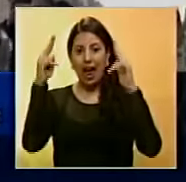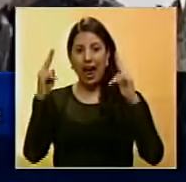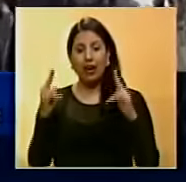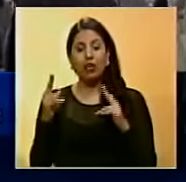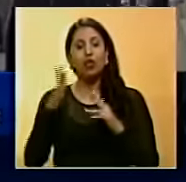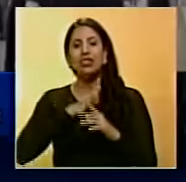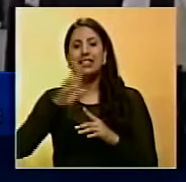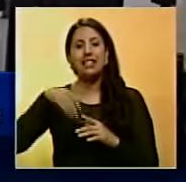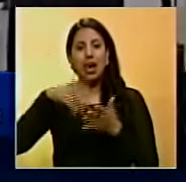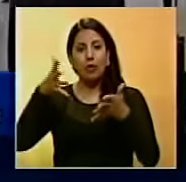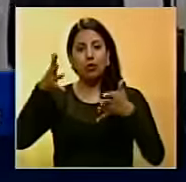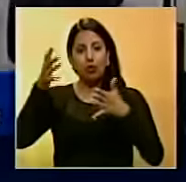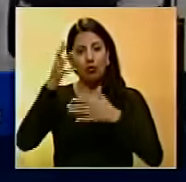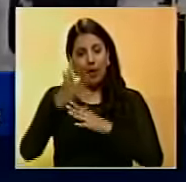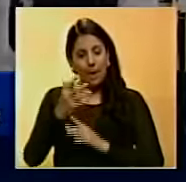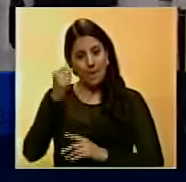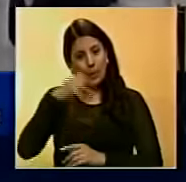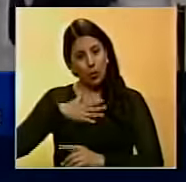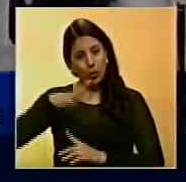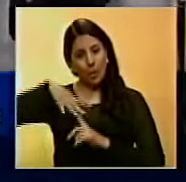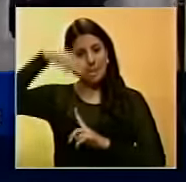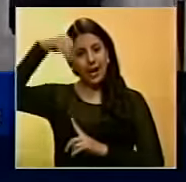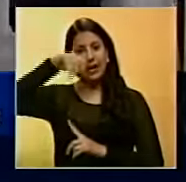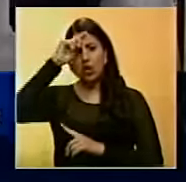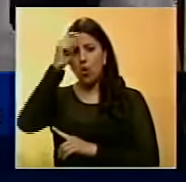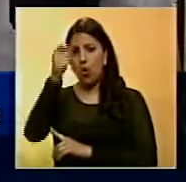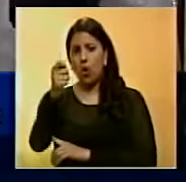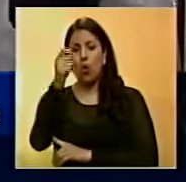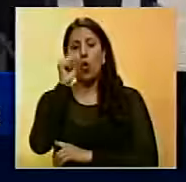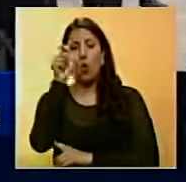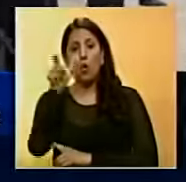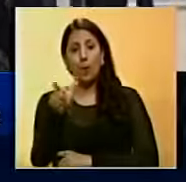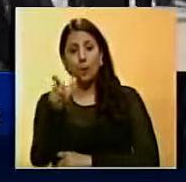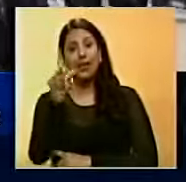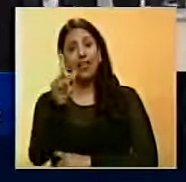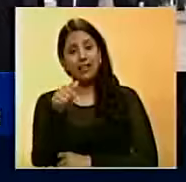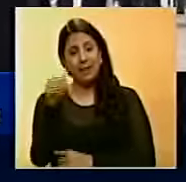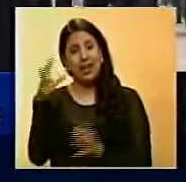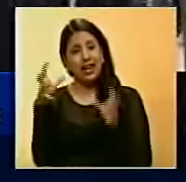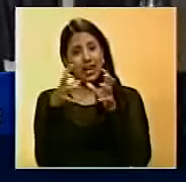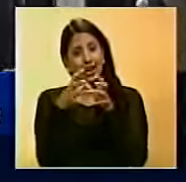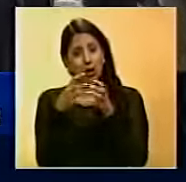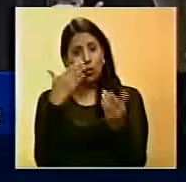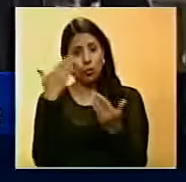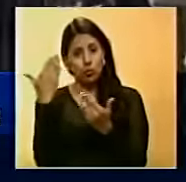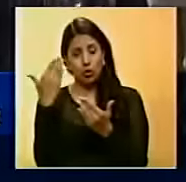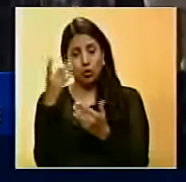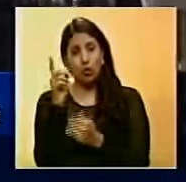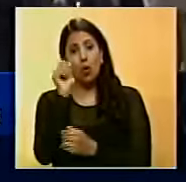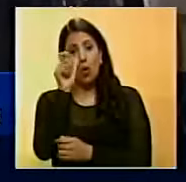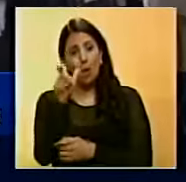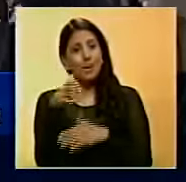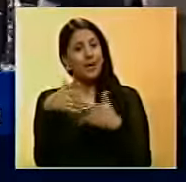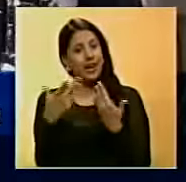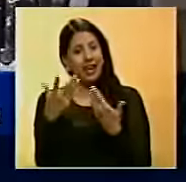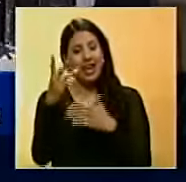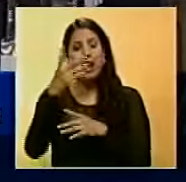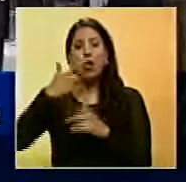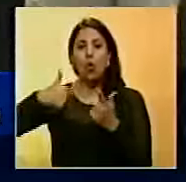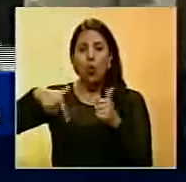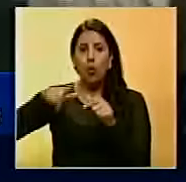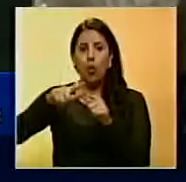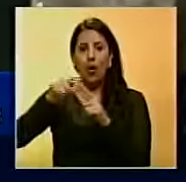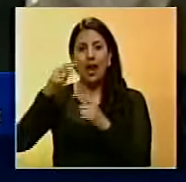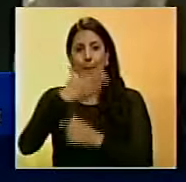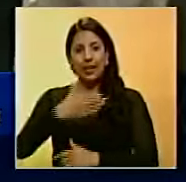París donde recibió honores militares el mandatario cubano se reunirá con su homólogo francés franois en el Palacio del